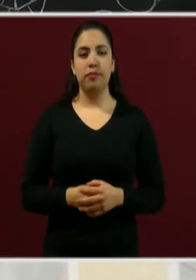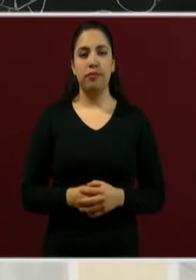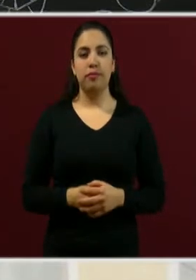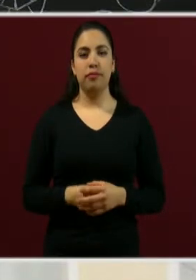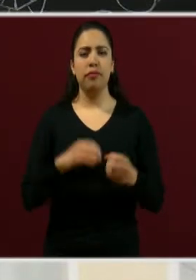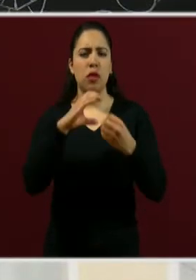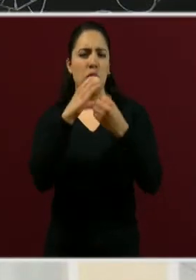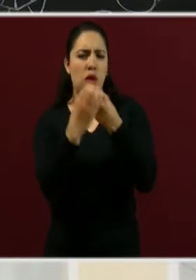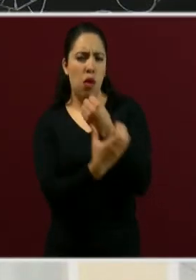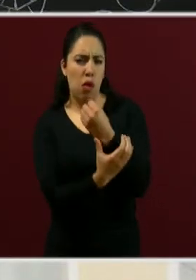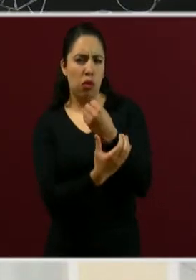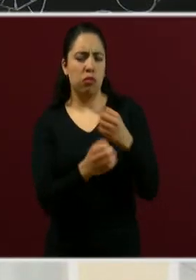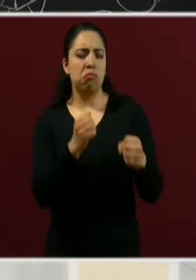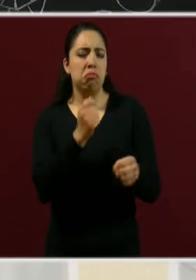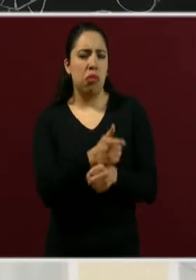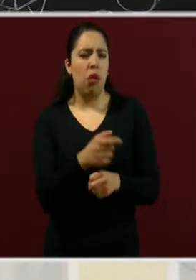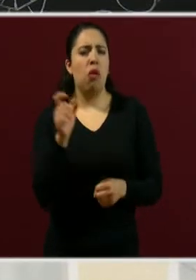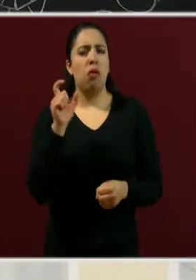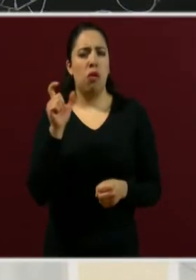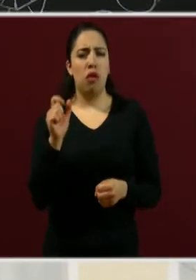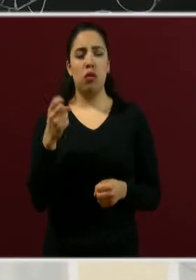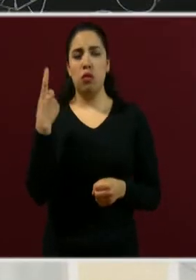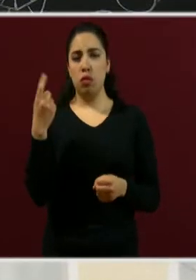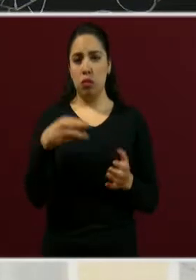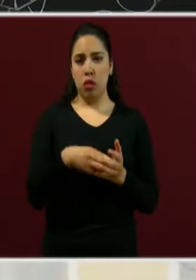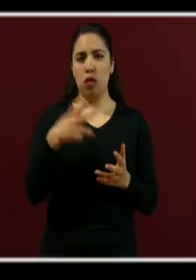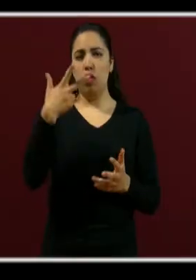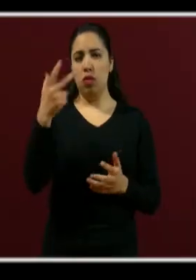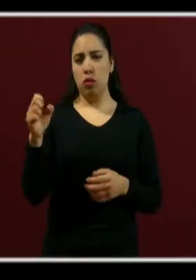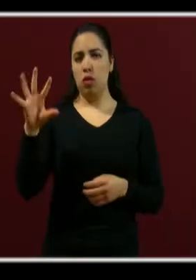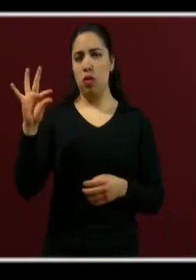Neptuno fue descubierto en 1846.